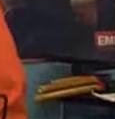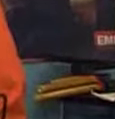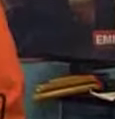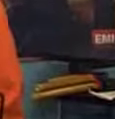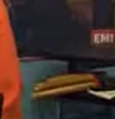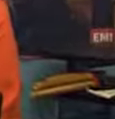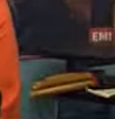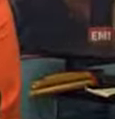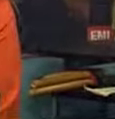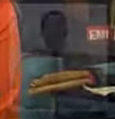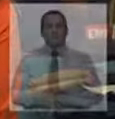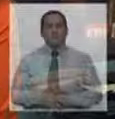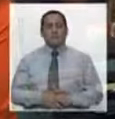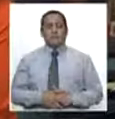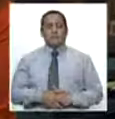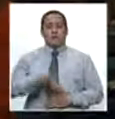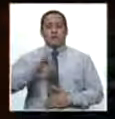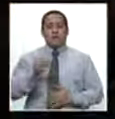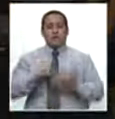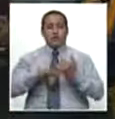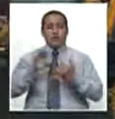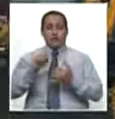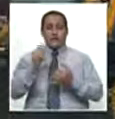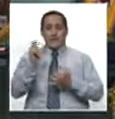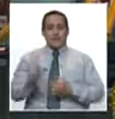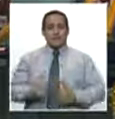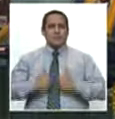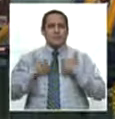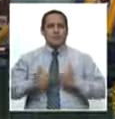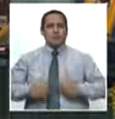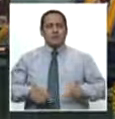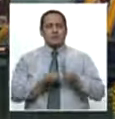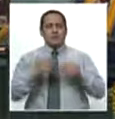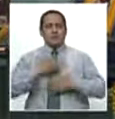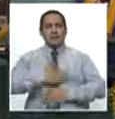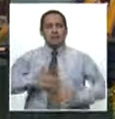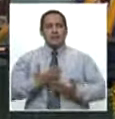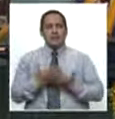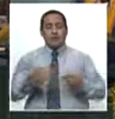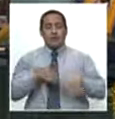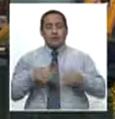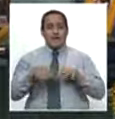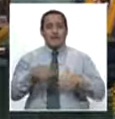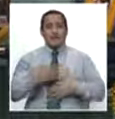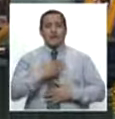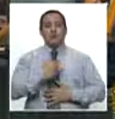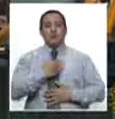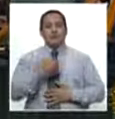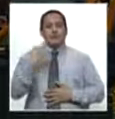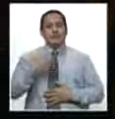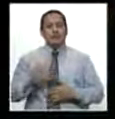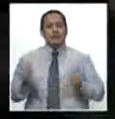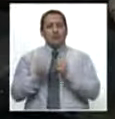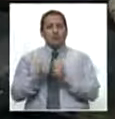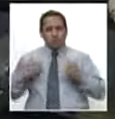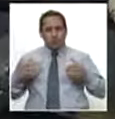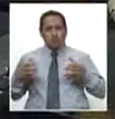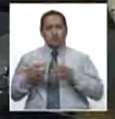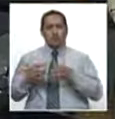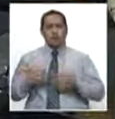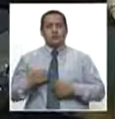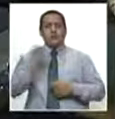Mi niño lindo. José David vive la vida, disfruta sobremanera las cosas que hace y siempre está acompañado por